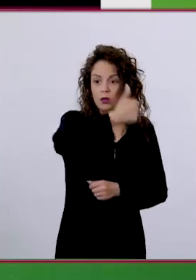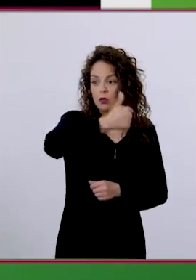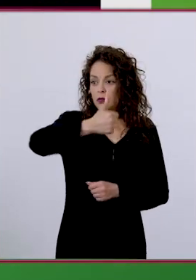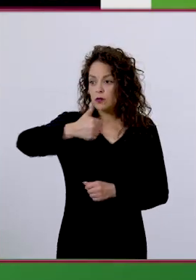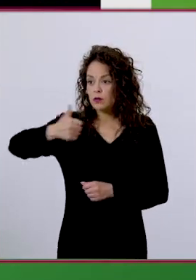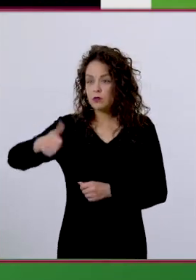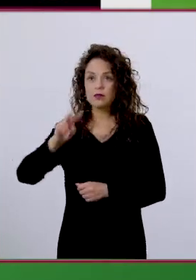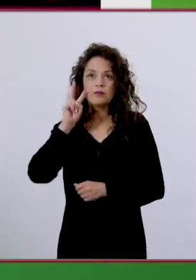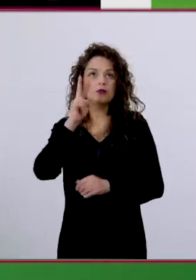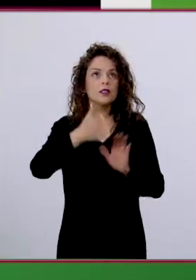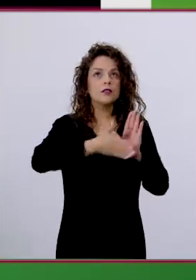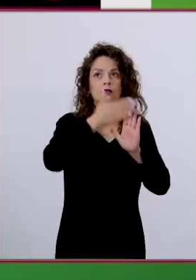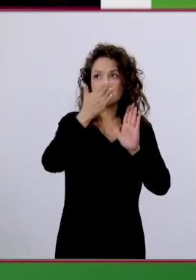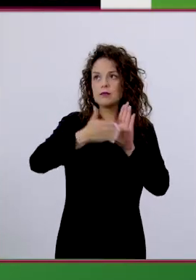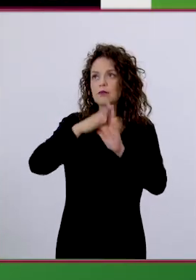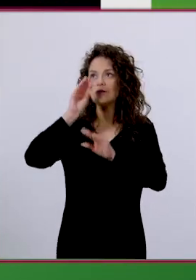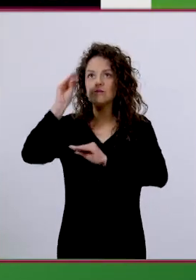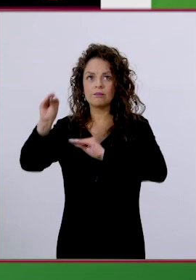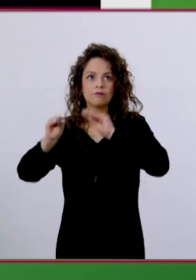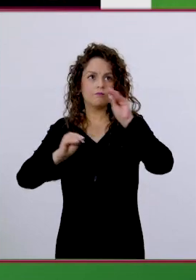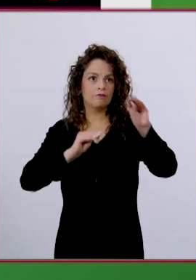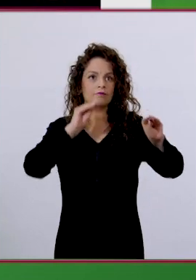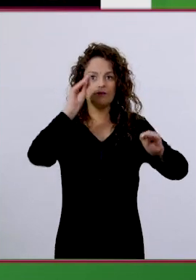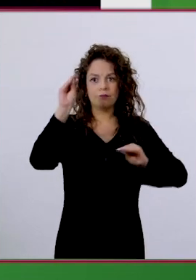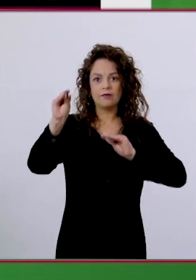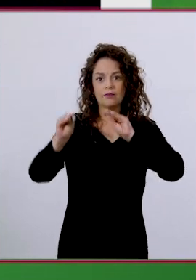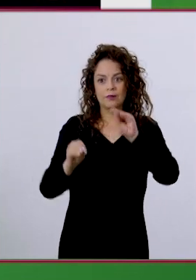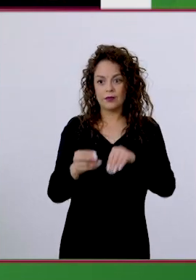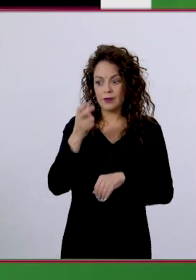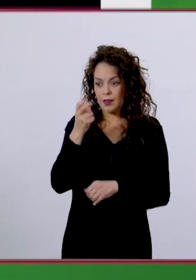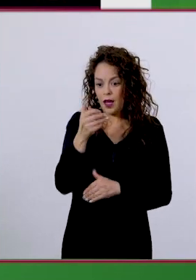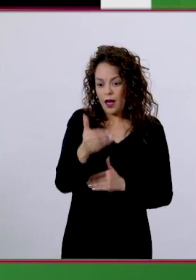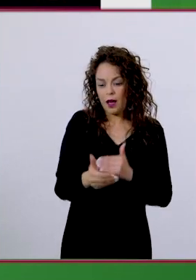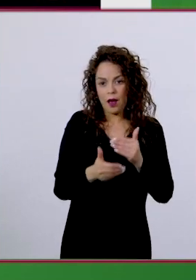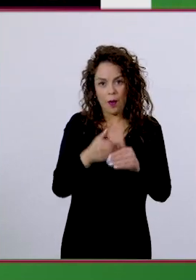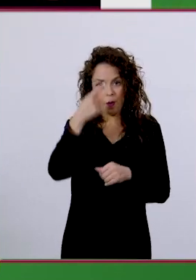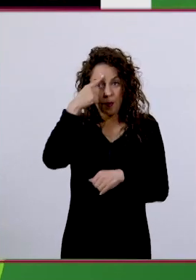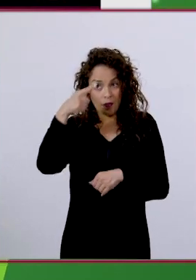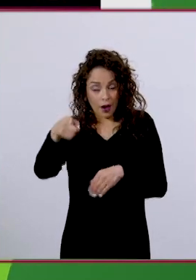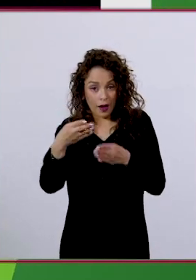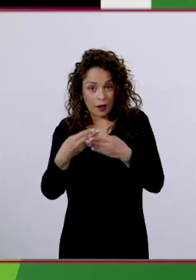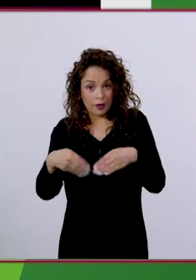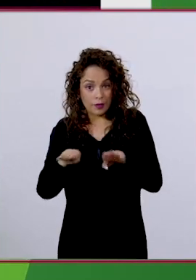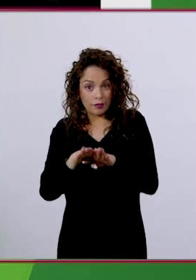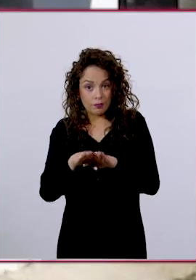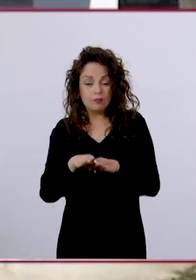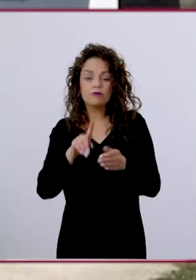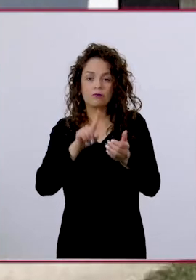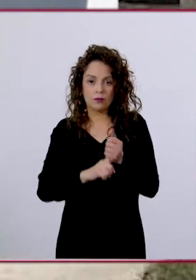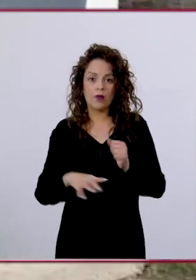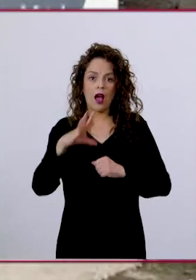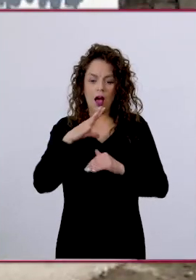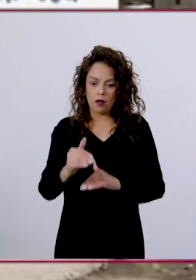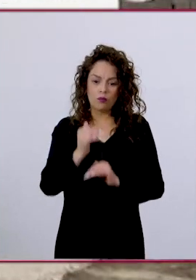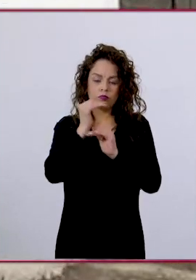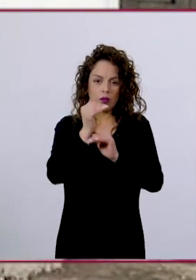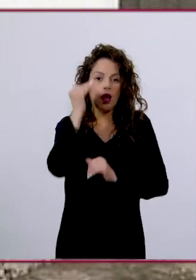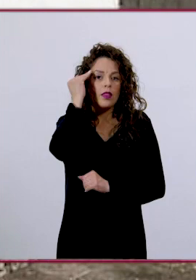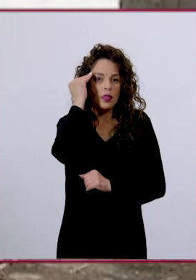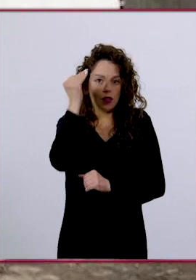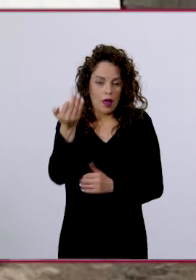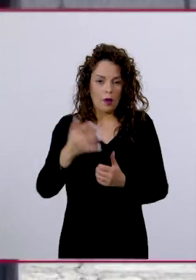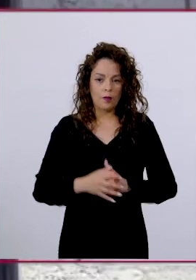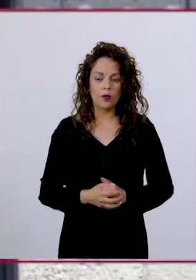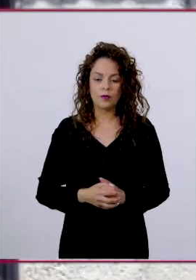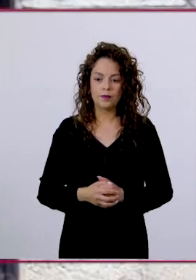aspectos que se van construyendo dentro del avance de la casa representa cierto tiempo. Debido a las distancias